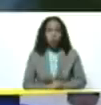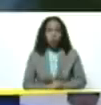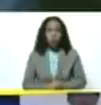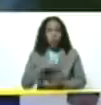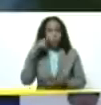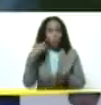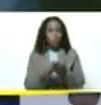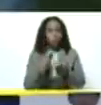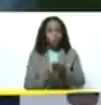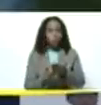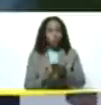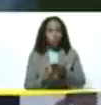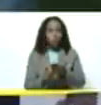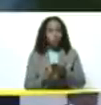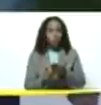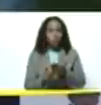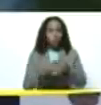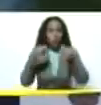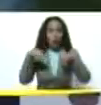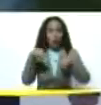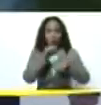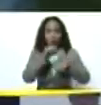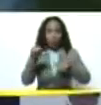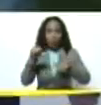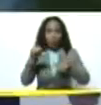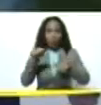confirmado en el transcurso de esta semana